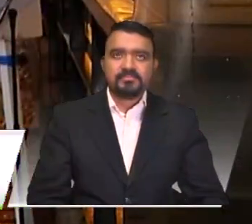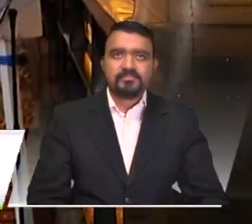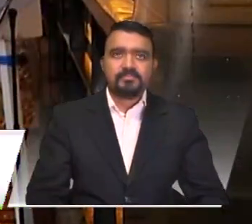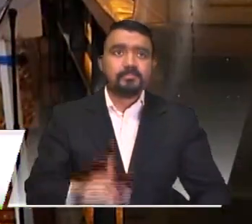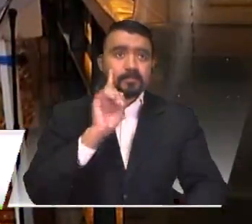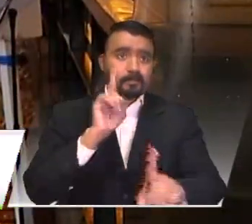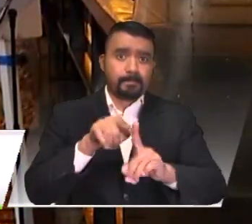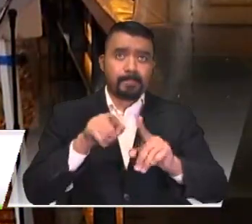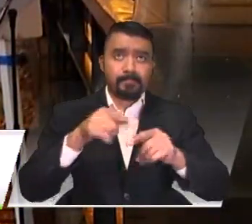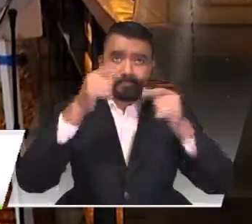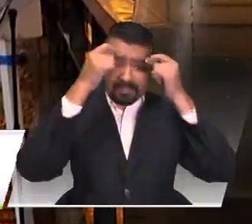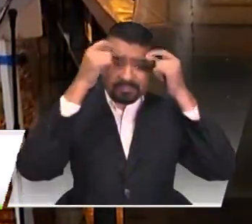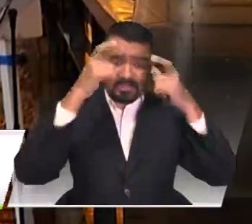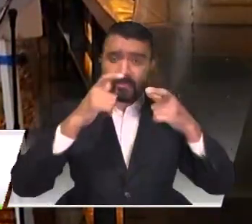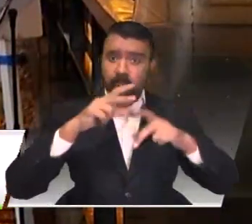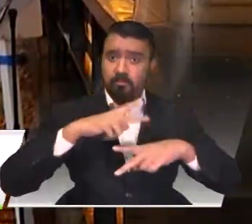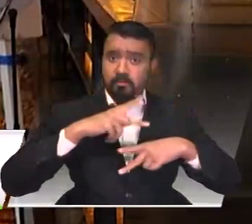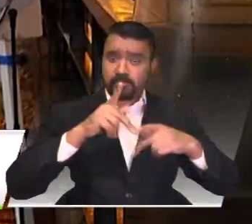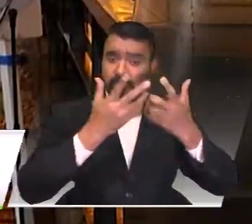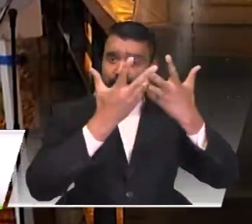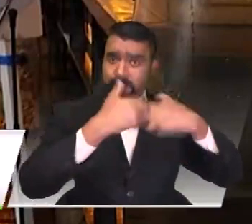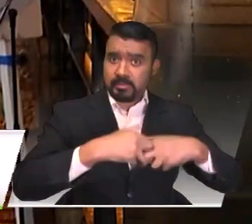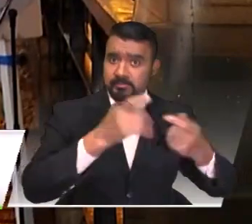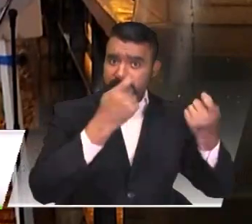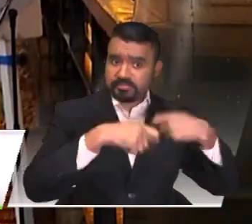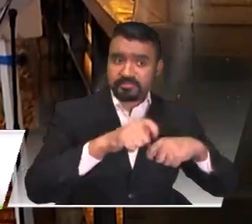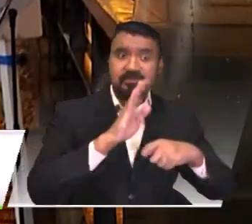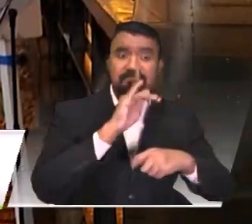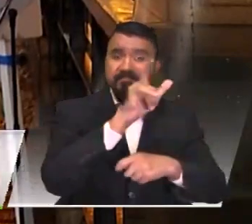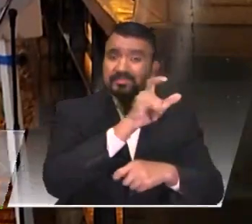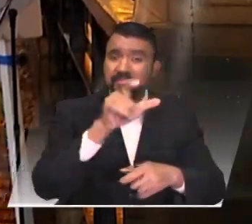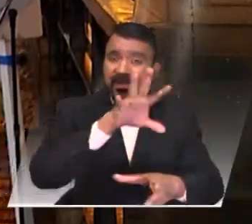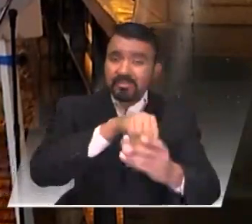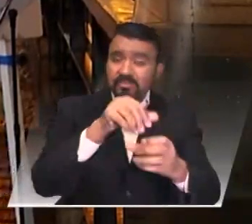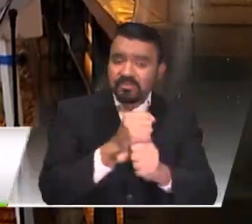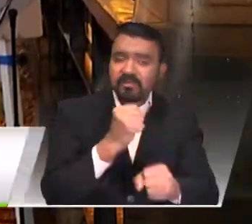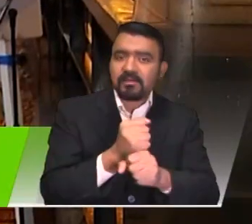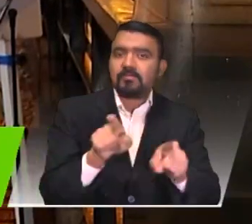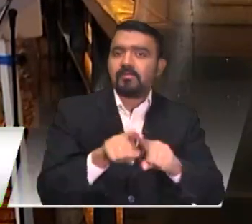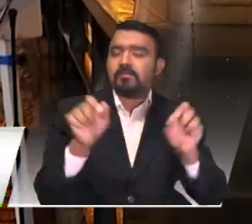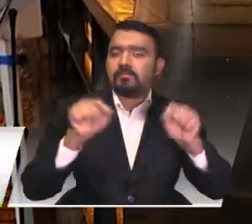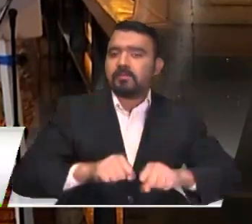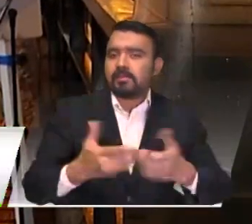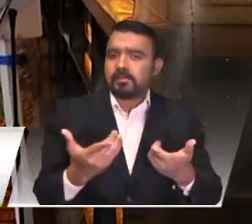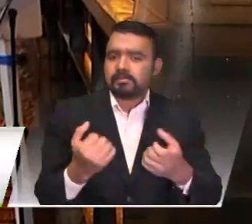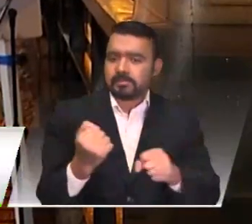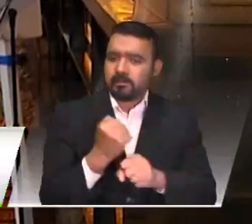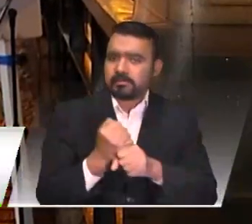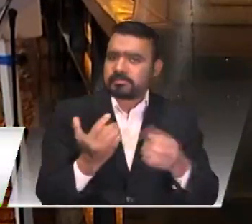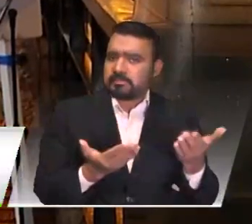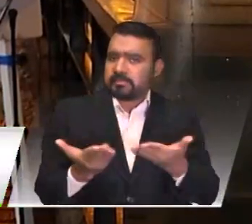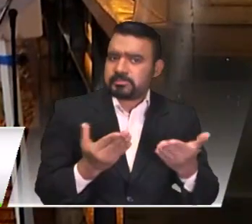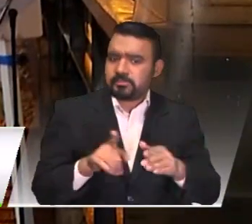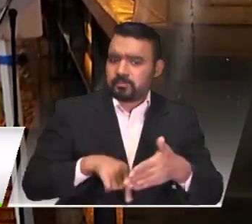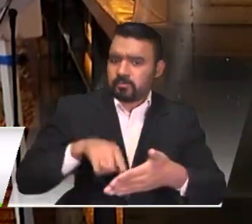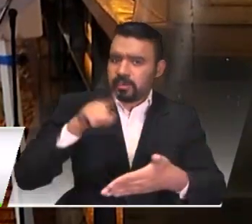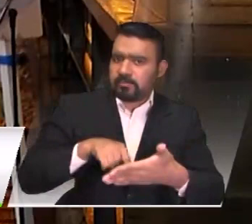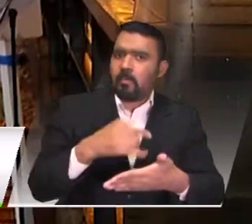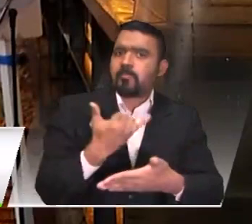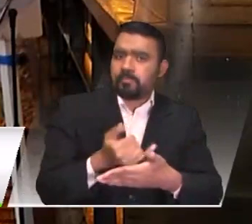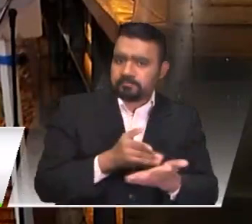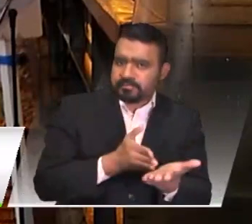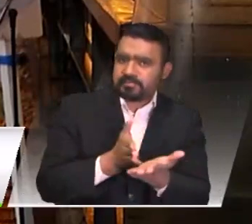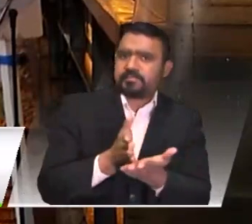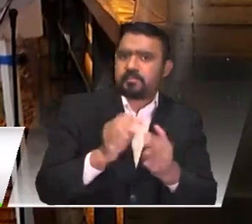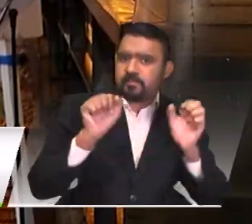del Estado. Lo más importante, sus trabajadores seguirían siendo servidores públicos bajo la modalidad de trabajadores oficiales.